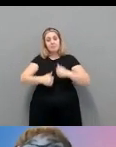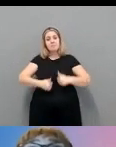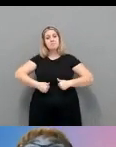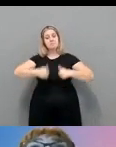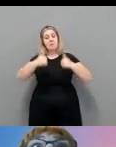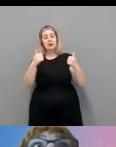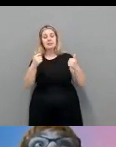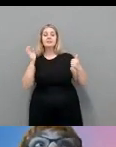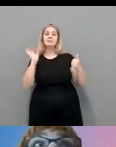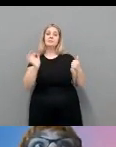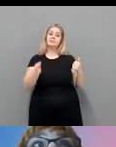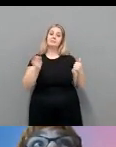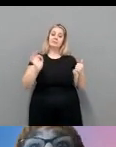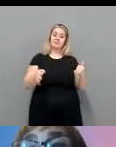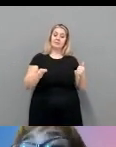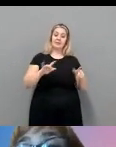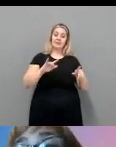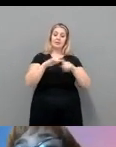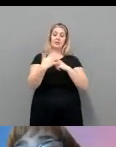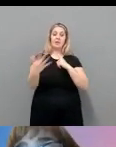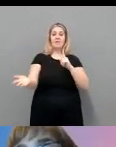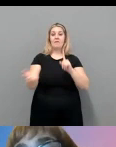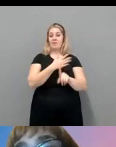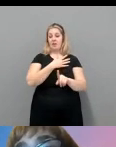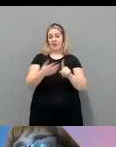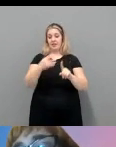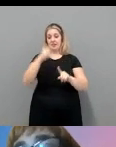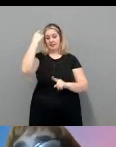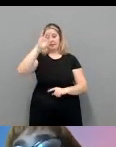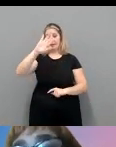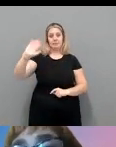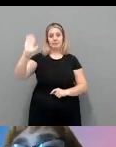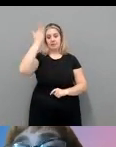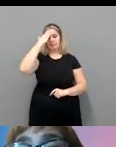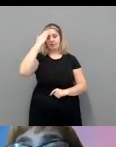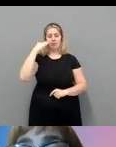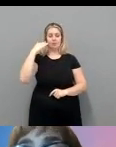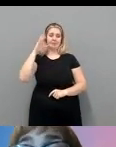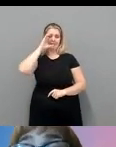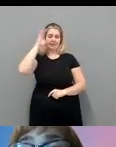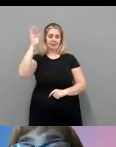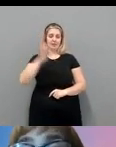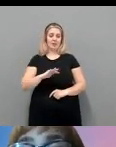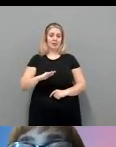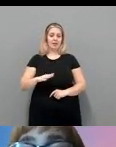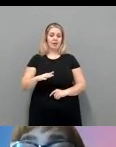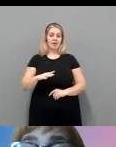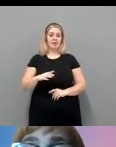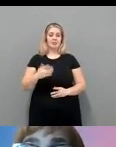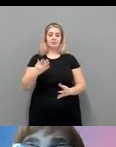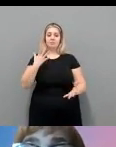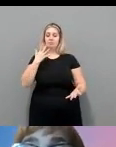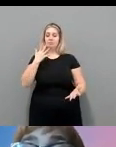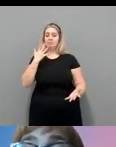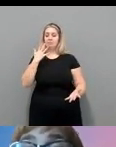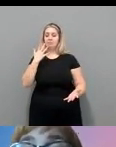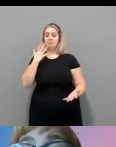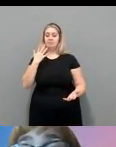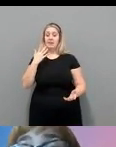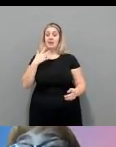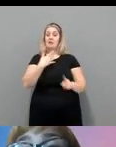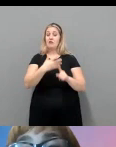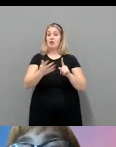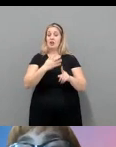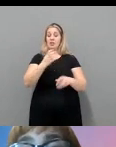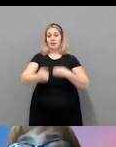que en el caso de la violencia, ya sabéis que la principal, me lo habéis escuchado muchas veces, la principal manifestación de la violencia